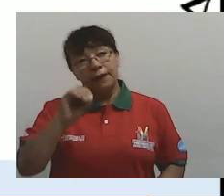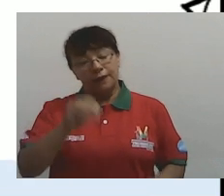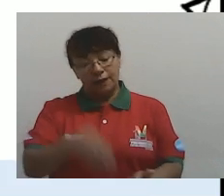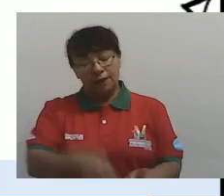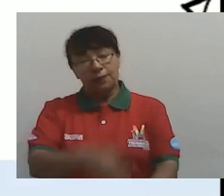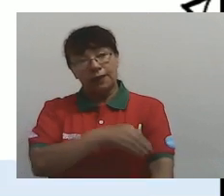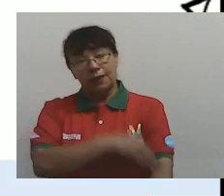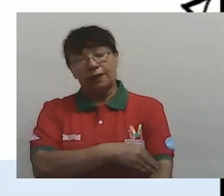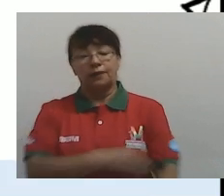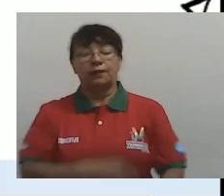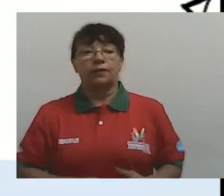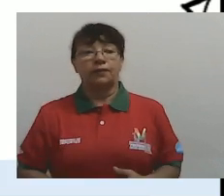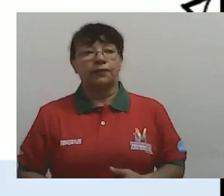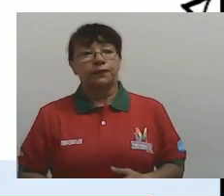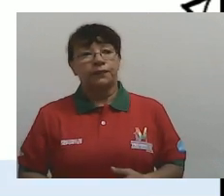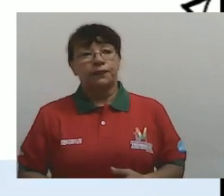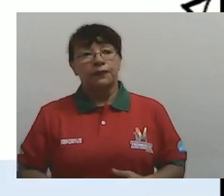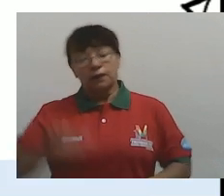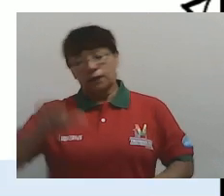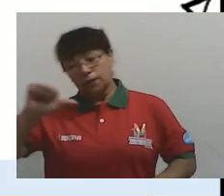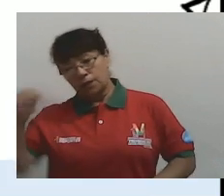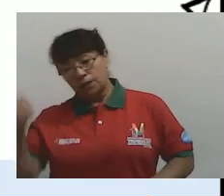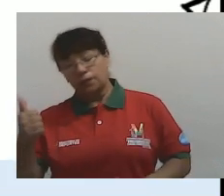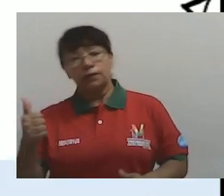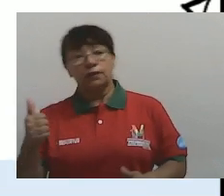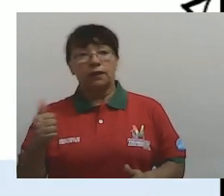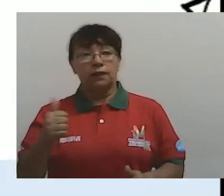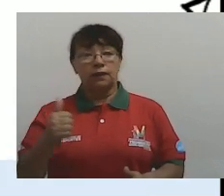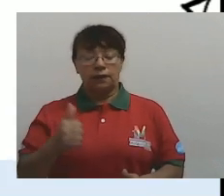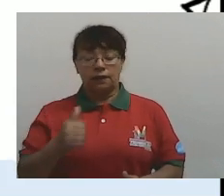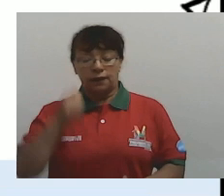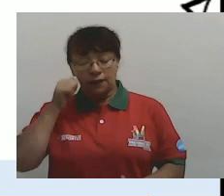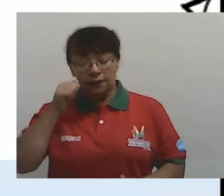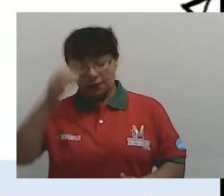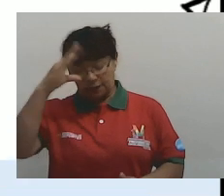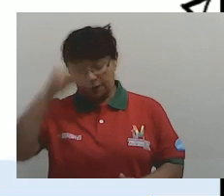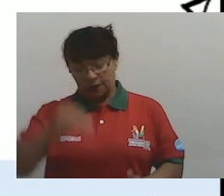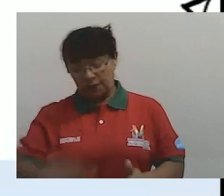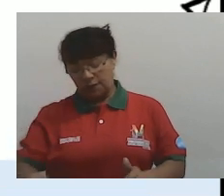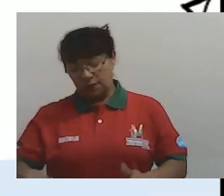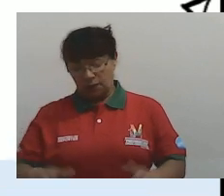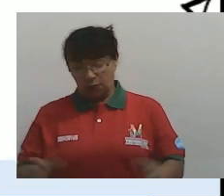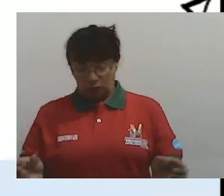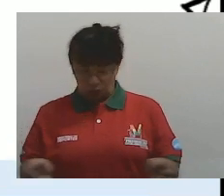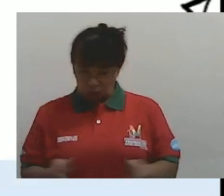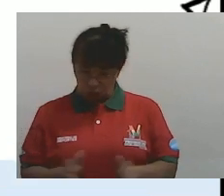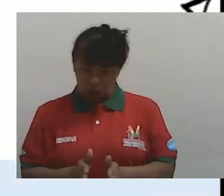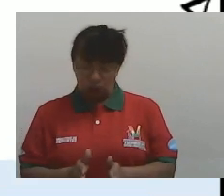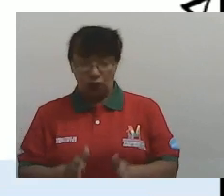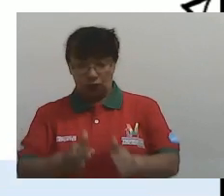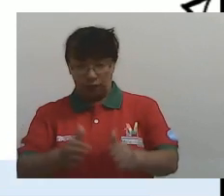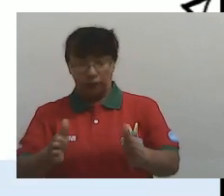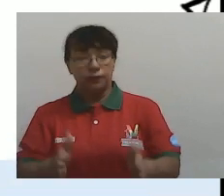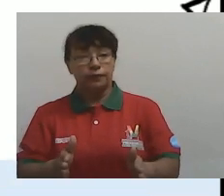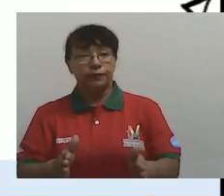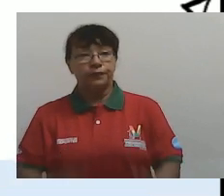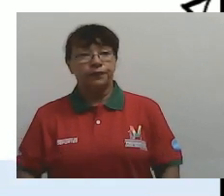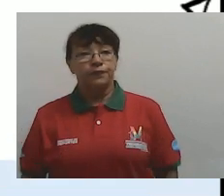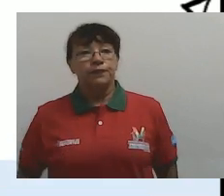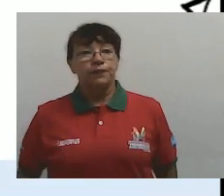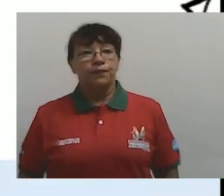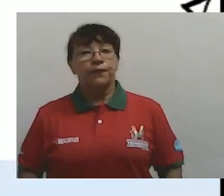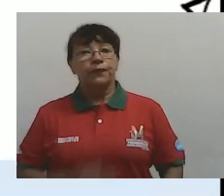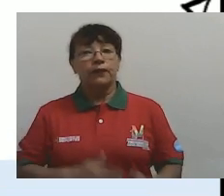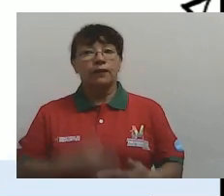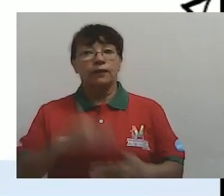en este evento. Los 10 niños juntos, ¿no ves? Sumando metro y medio, dos de cada uno. Siguiente